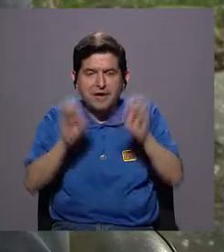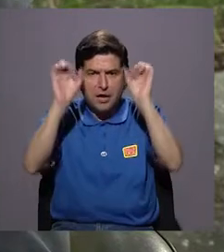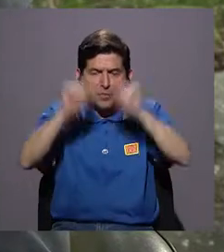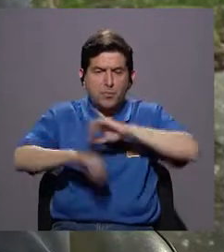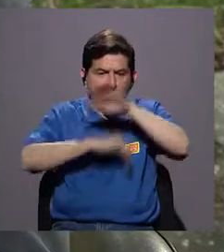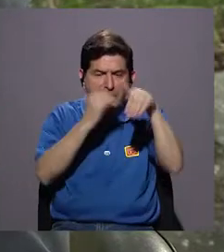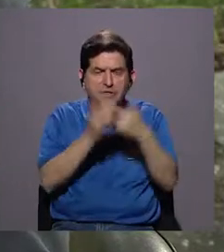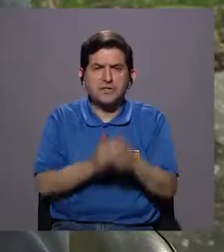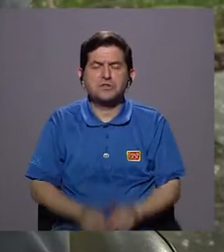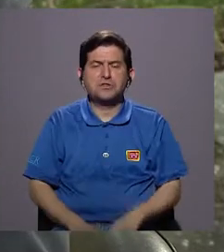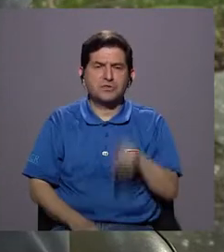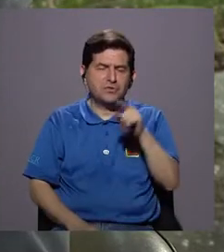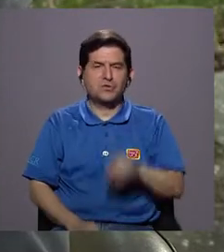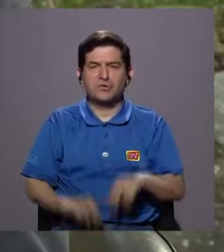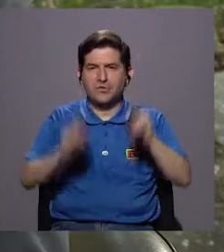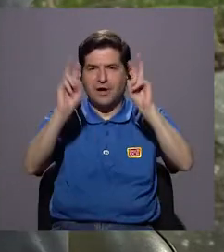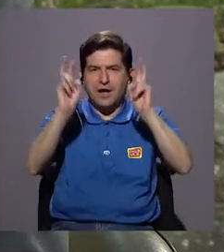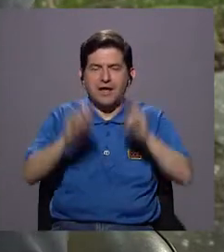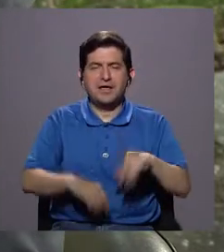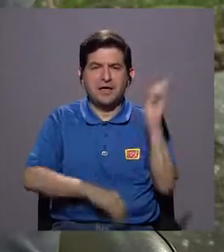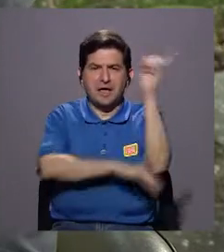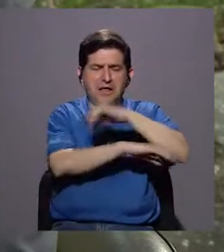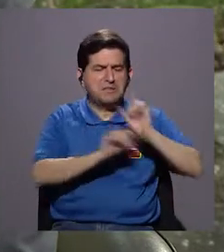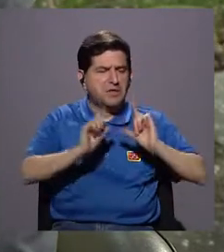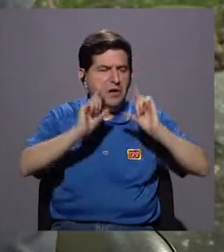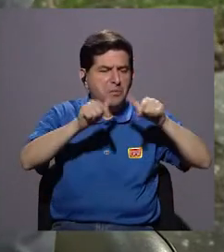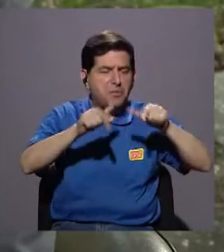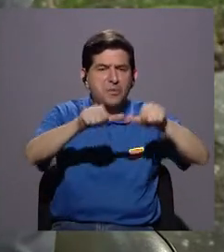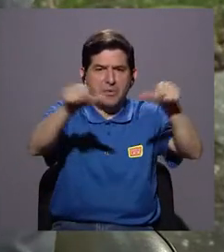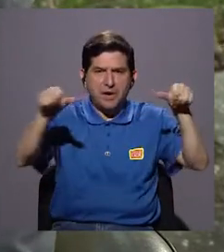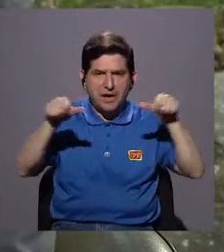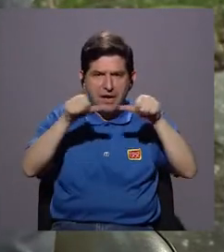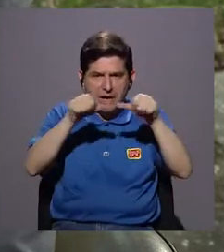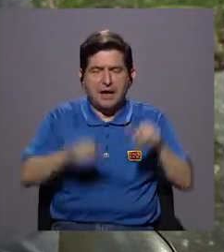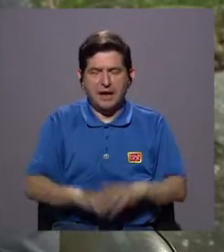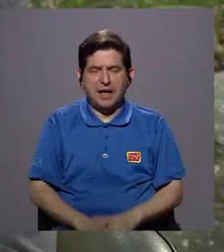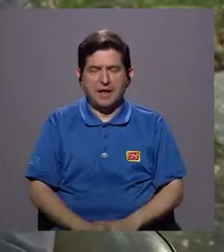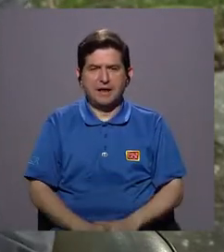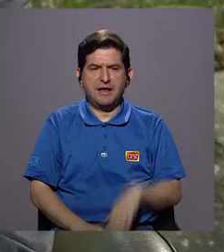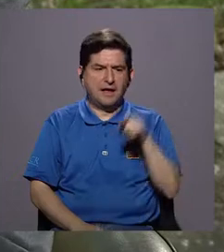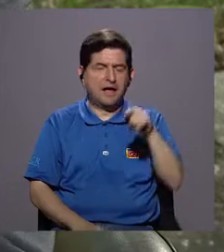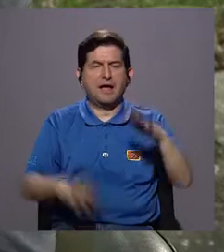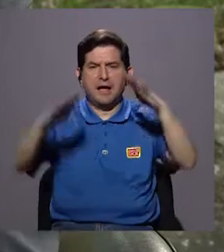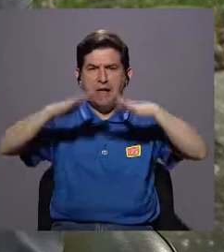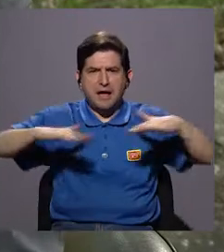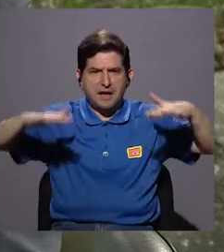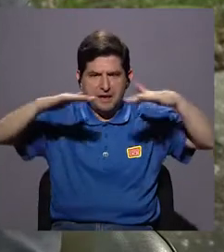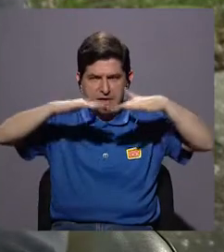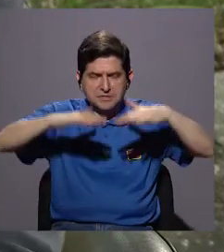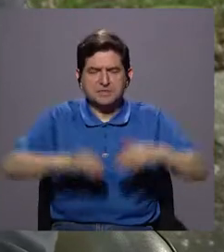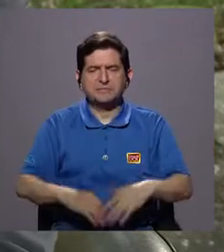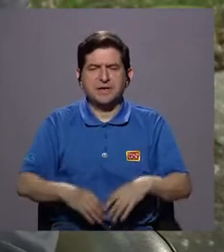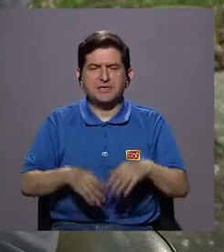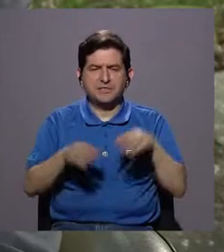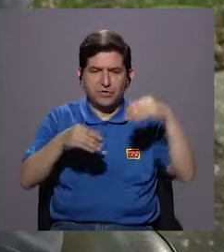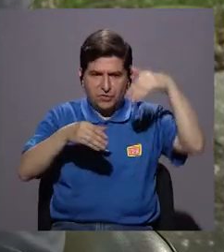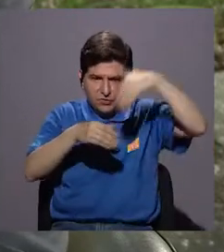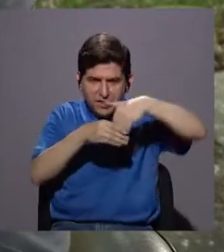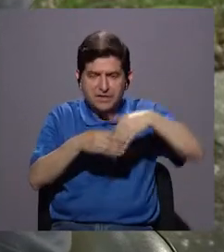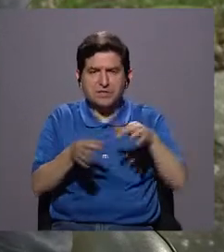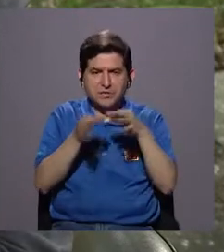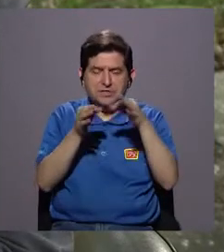sacar todos los desechos acumulados del día, los tiran en una zona que se llama el intersticio, que es como el espacio que está entre ellas, y de ahí eso